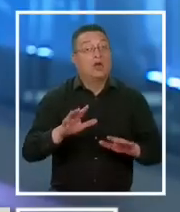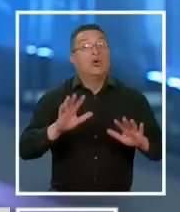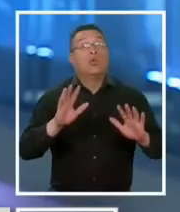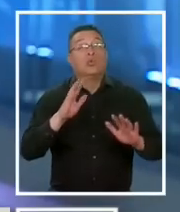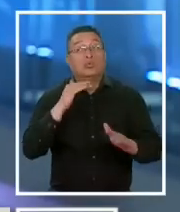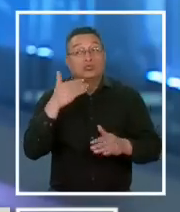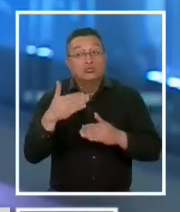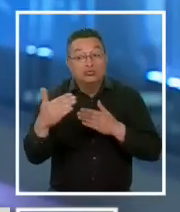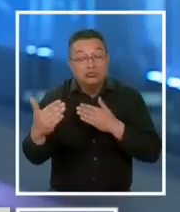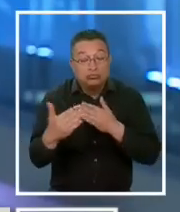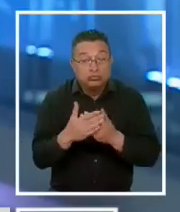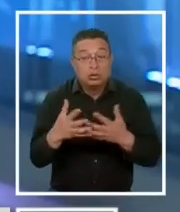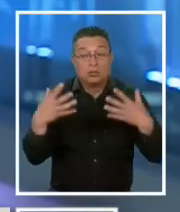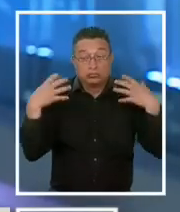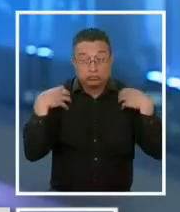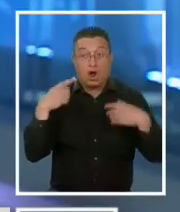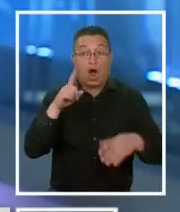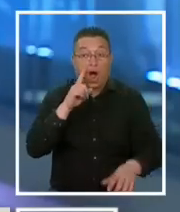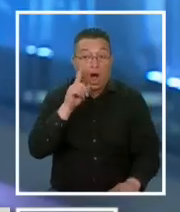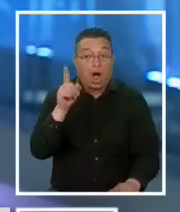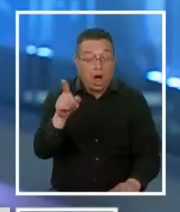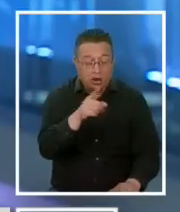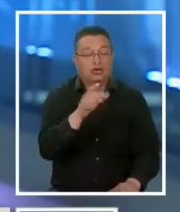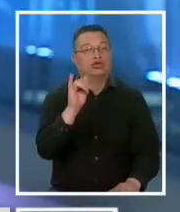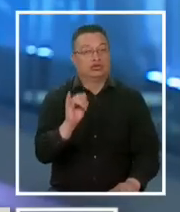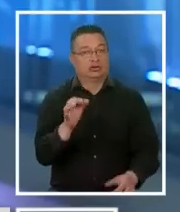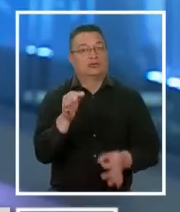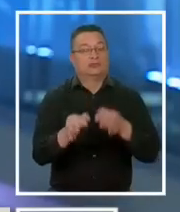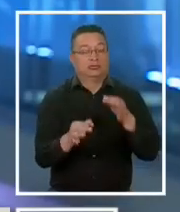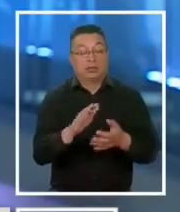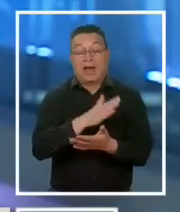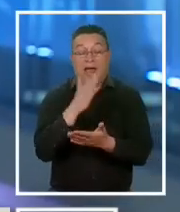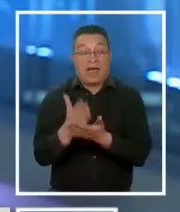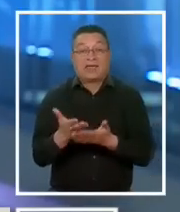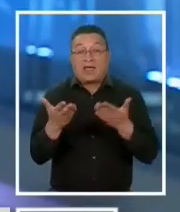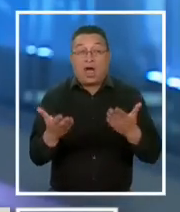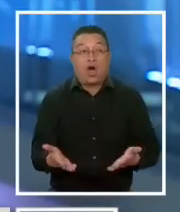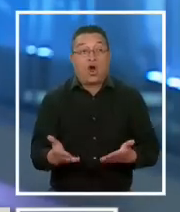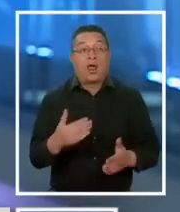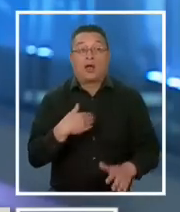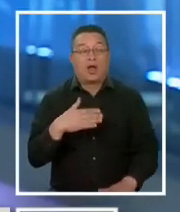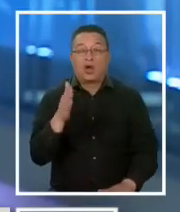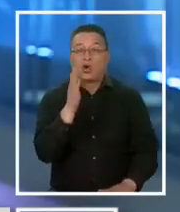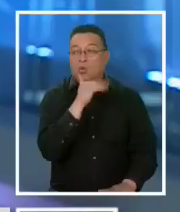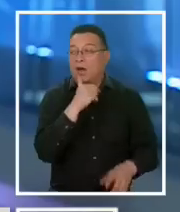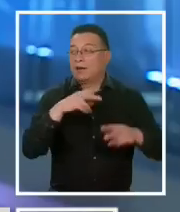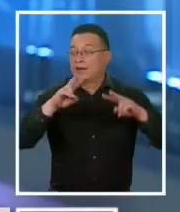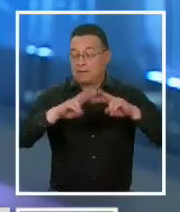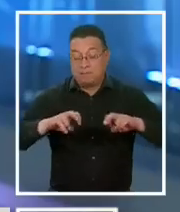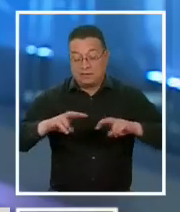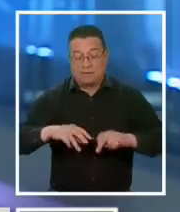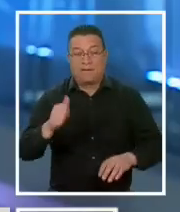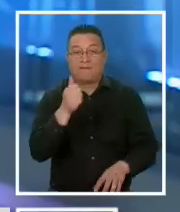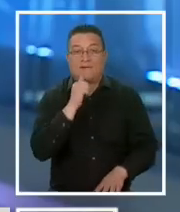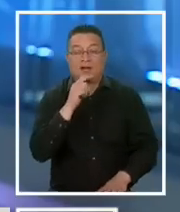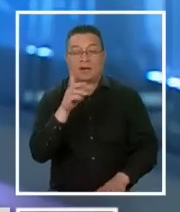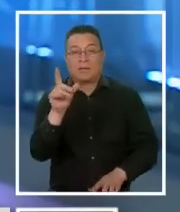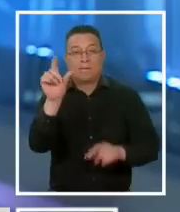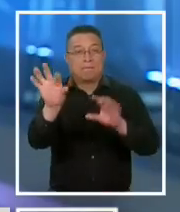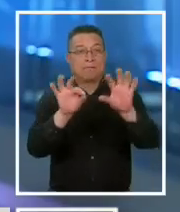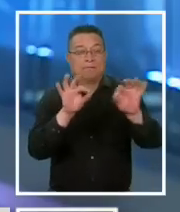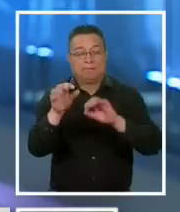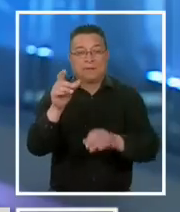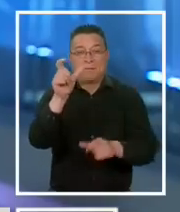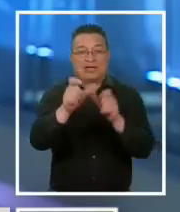se determinan responsables se van a se van a judicializar en este momento no tenemos las no tenemos una investigación en esa etapa porque no han aparecido personas